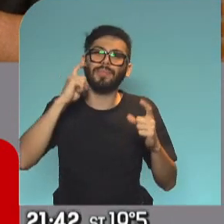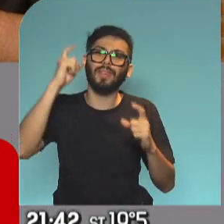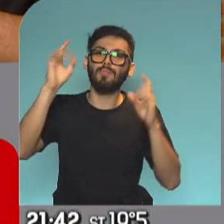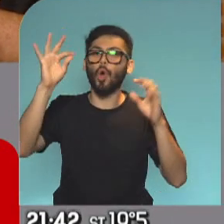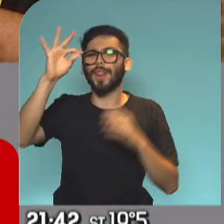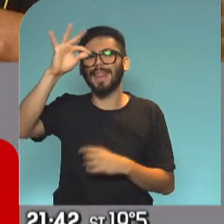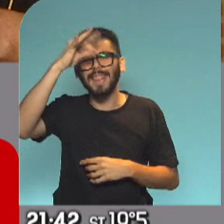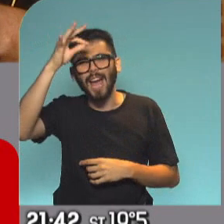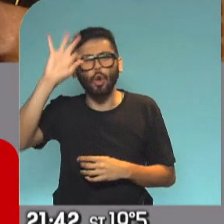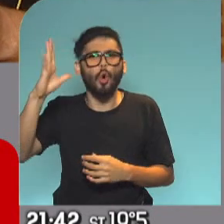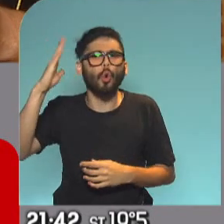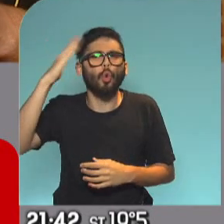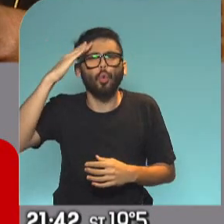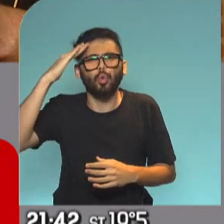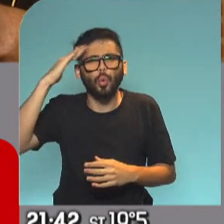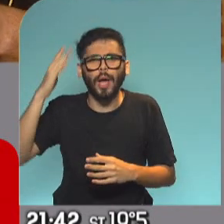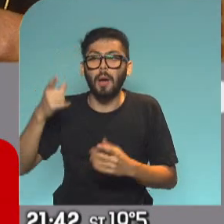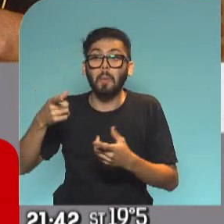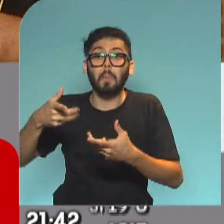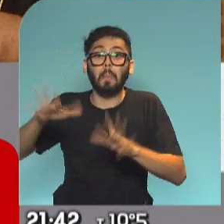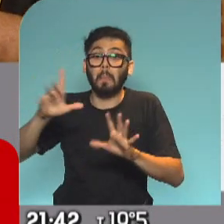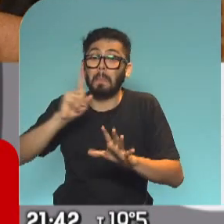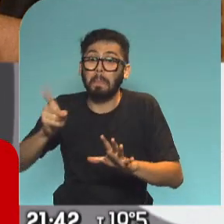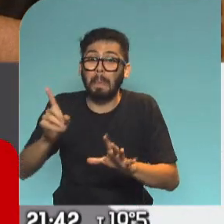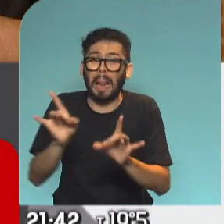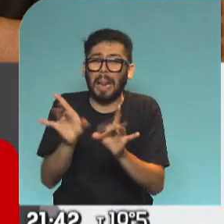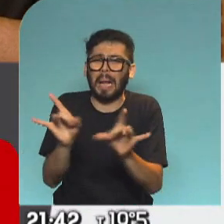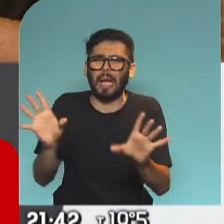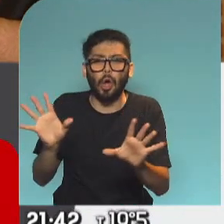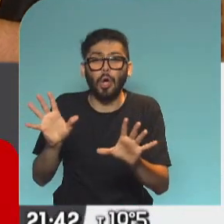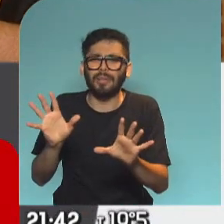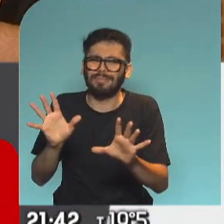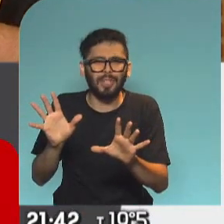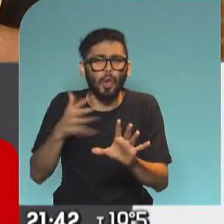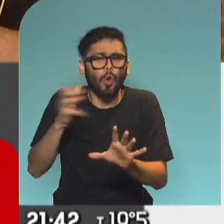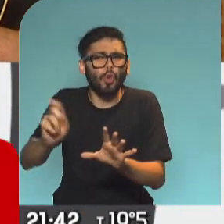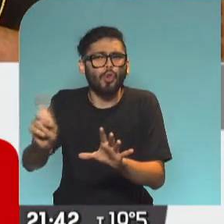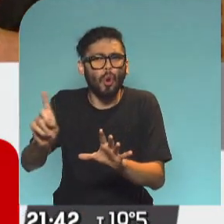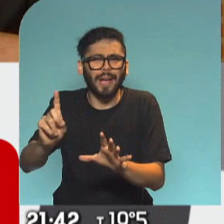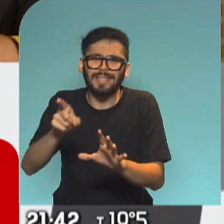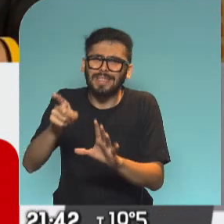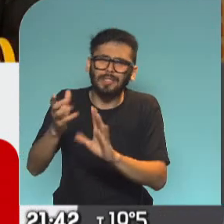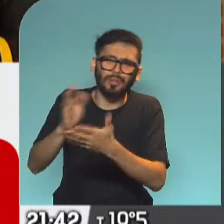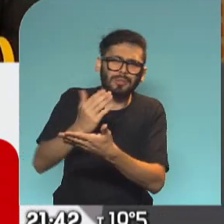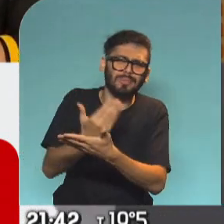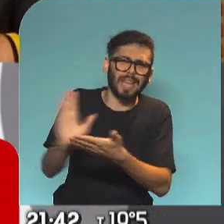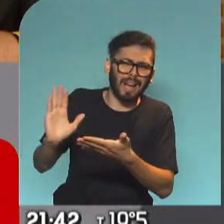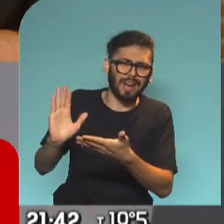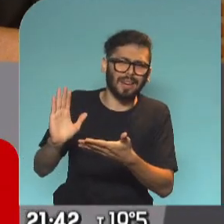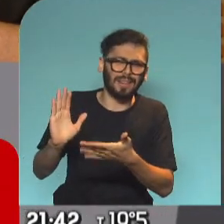teatro o el consumo cultural puede convertirse en un foco de infección, porque no lo es. Está claro, cómo tantas profesiones han